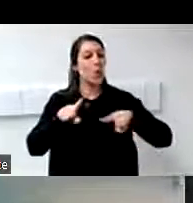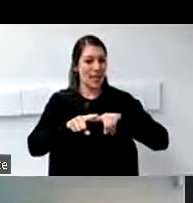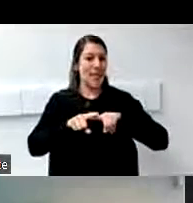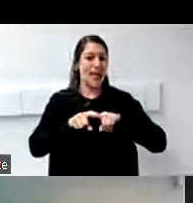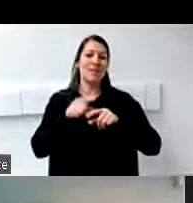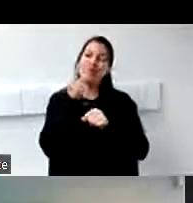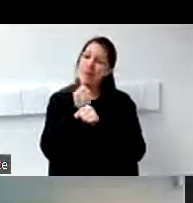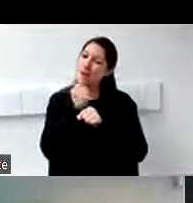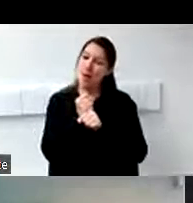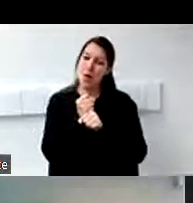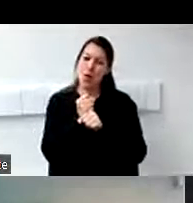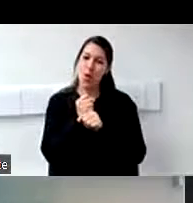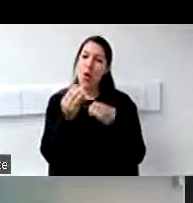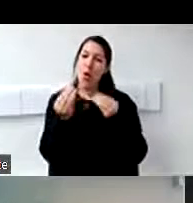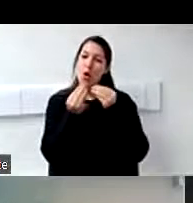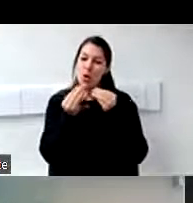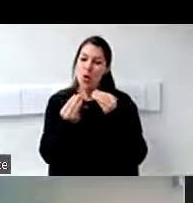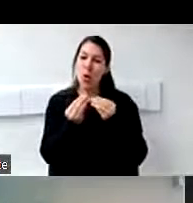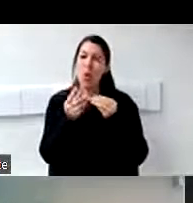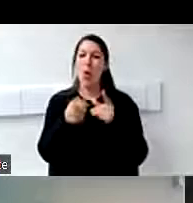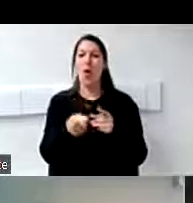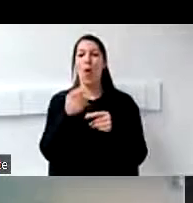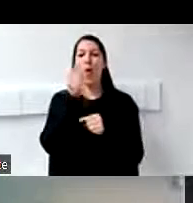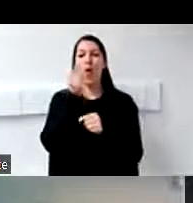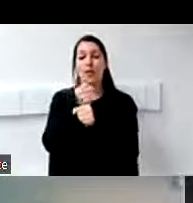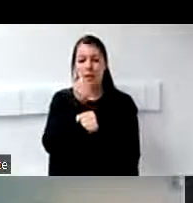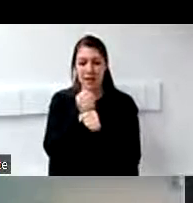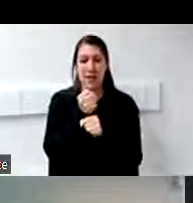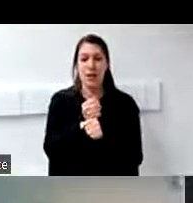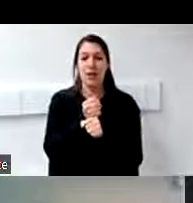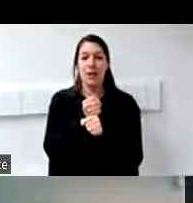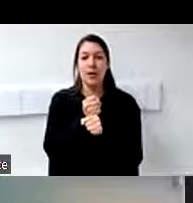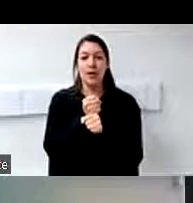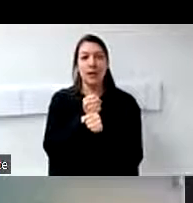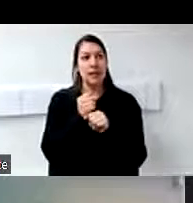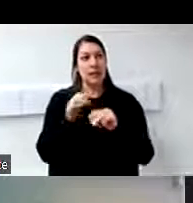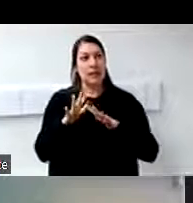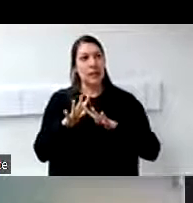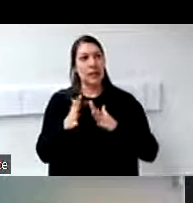llevar al territorio, a la... ¿Qué pasó acá?